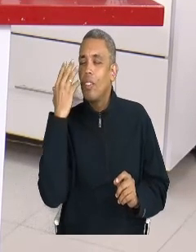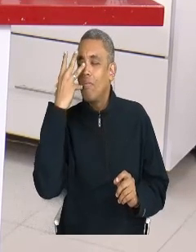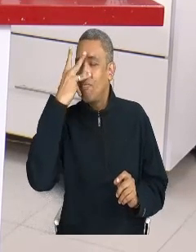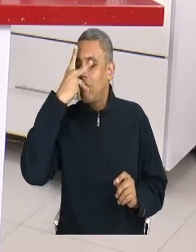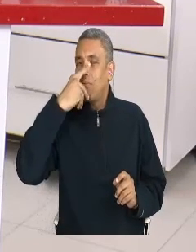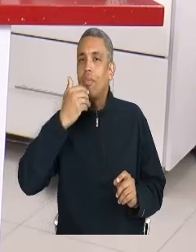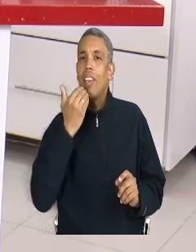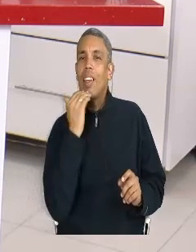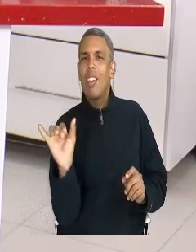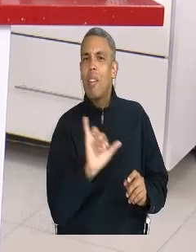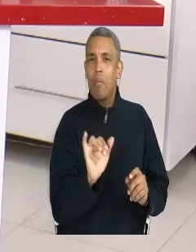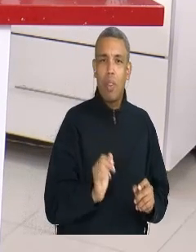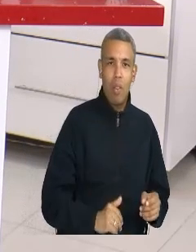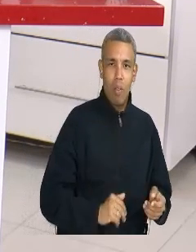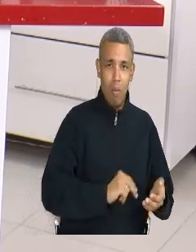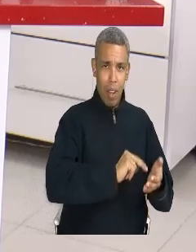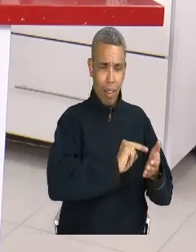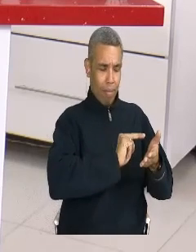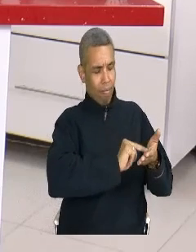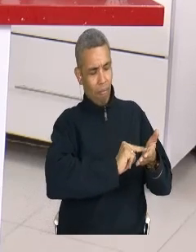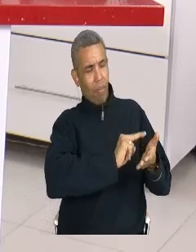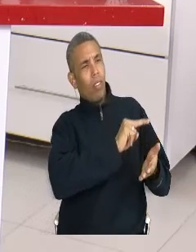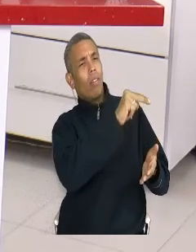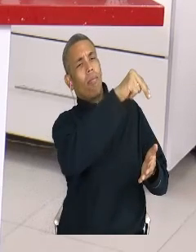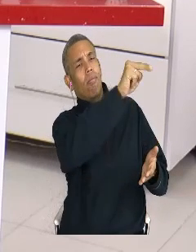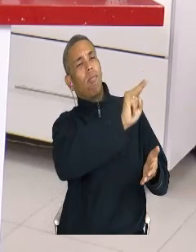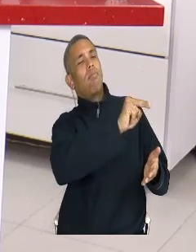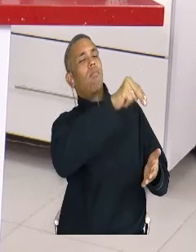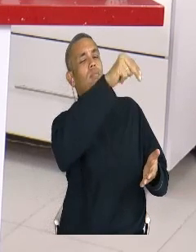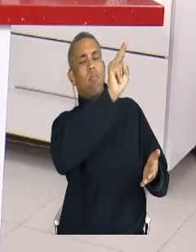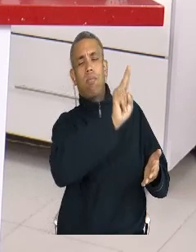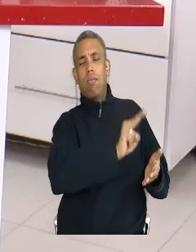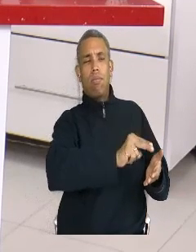bien. En este caso vamos a hacer dos montajes